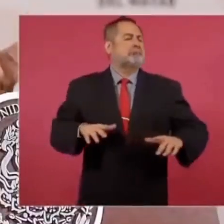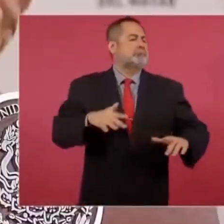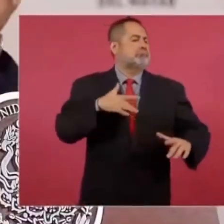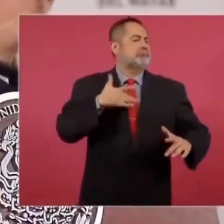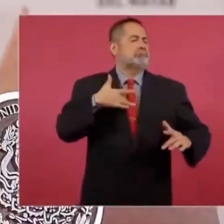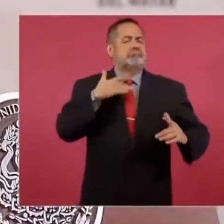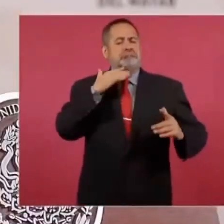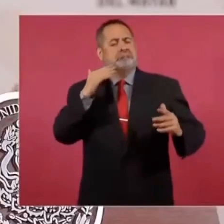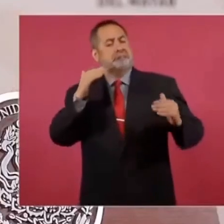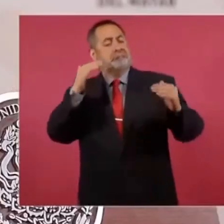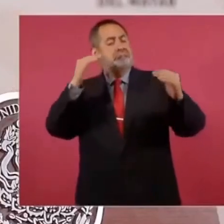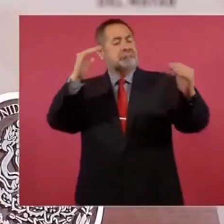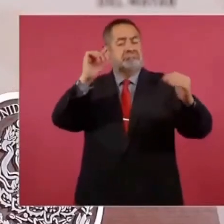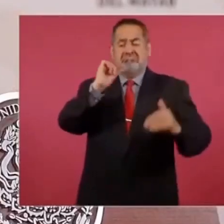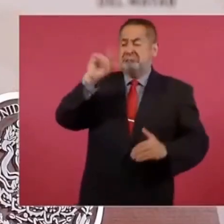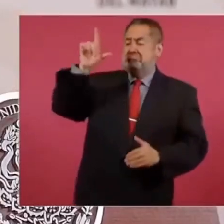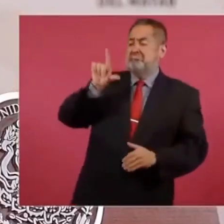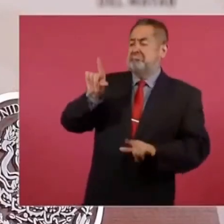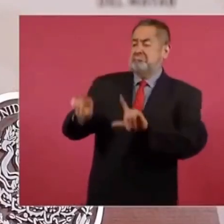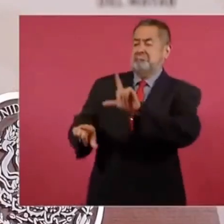creyéndose la divina garza.